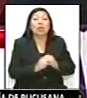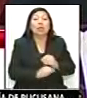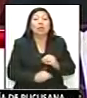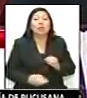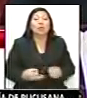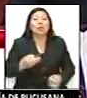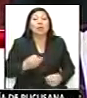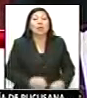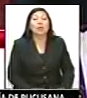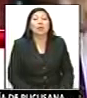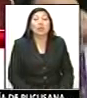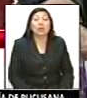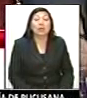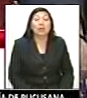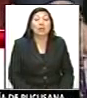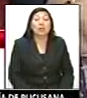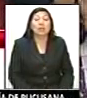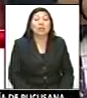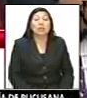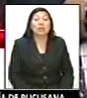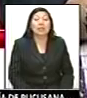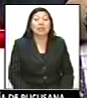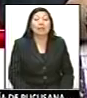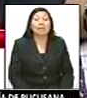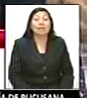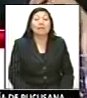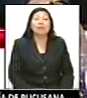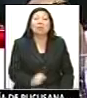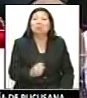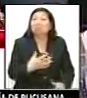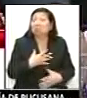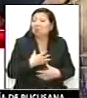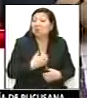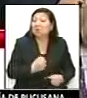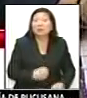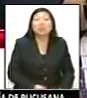Justicia, y de esa manera, sanamente,